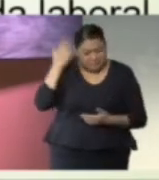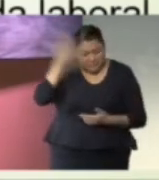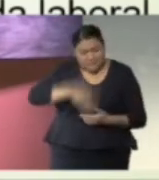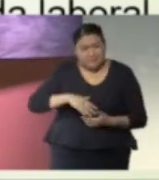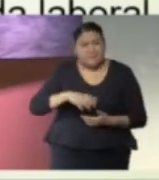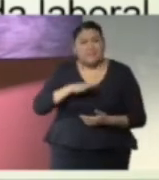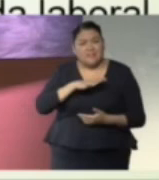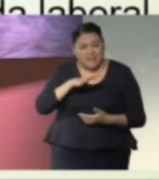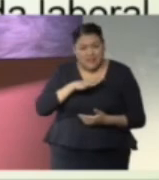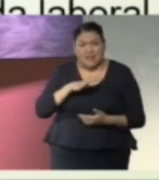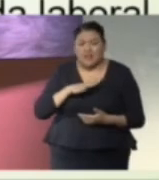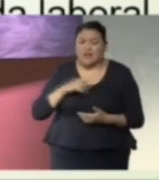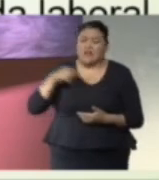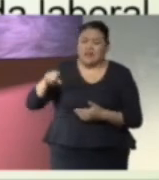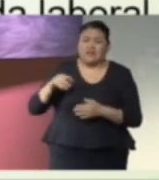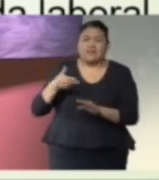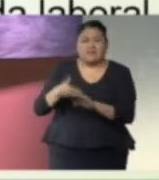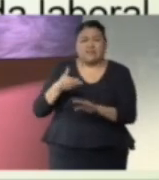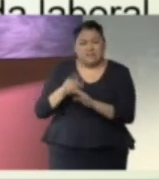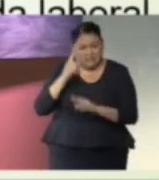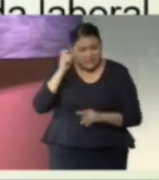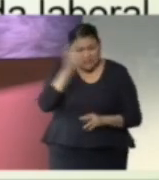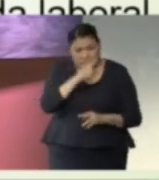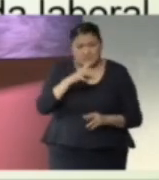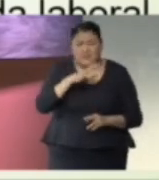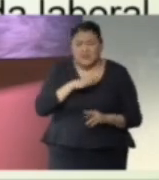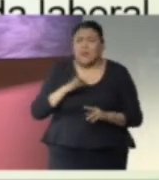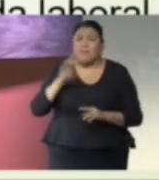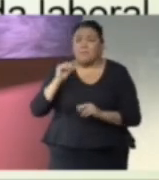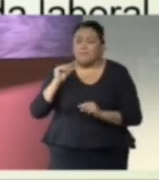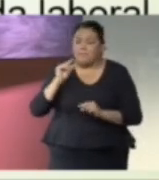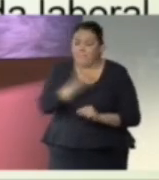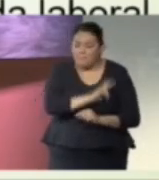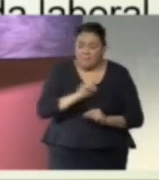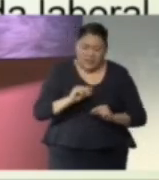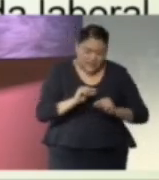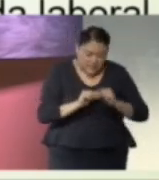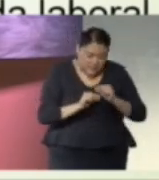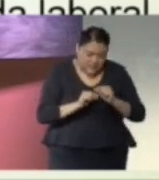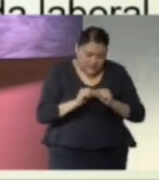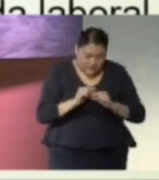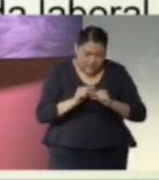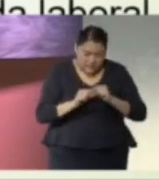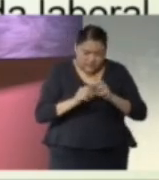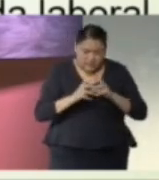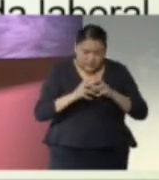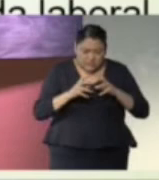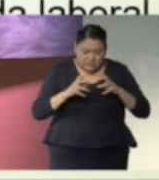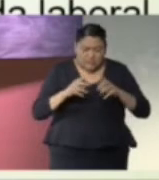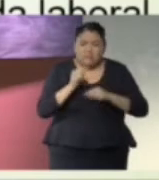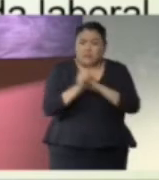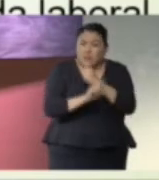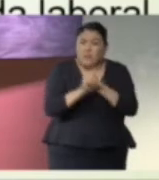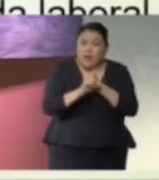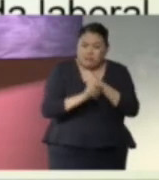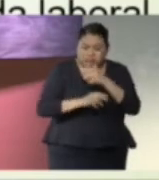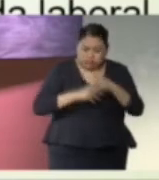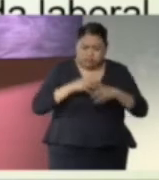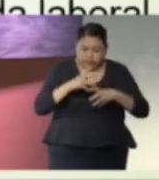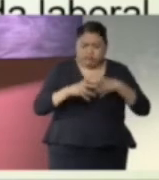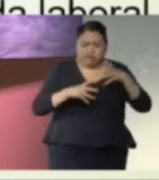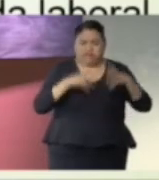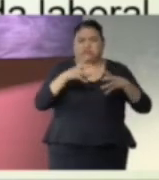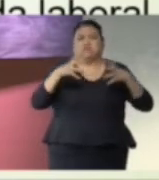cada vez mayor, están haciendo como una bola de nieve en donde siento que sí tenemos que pensar en